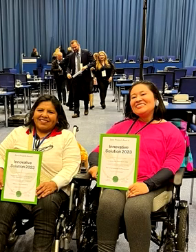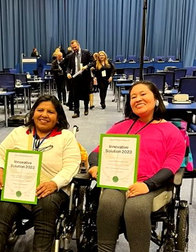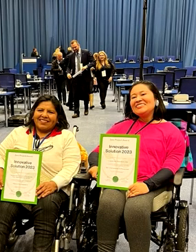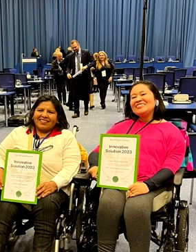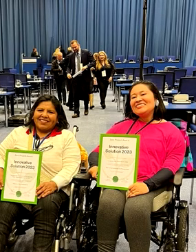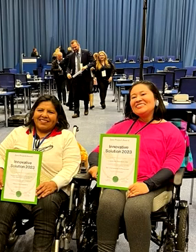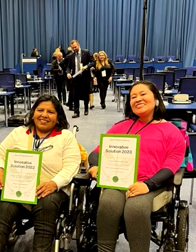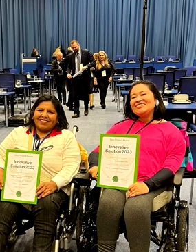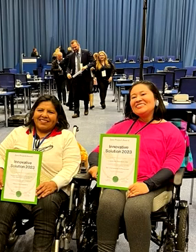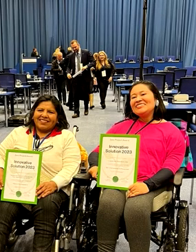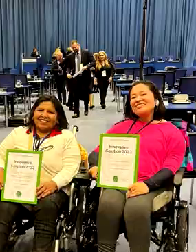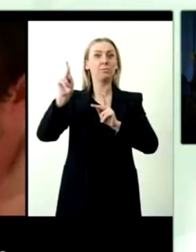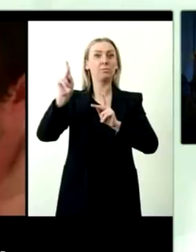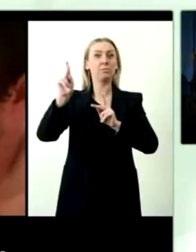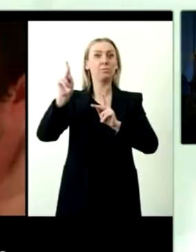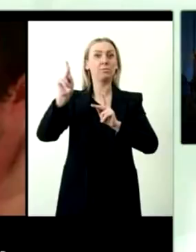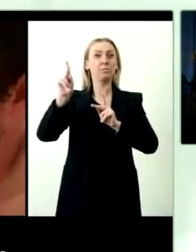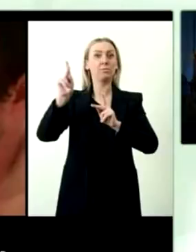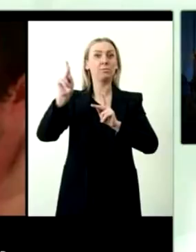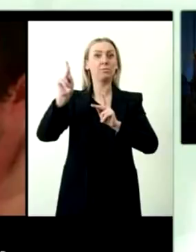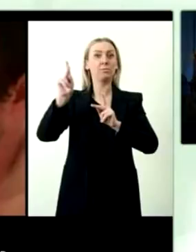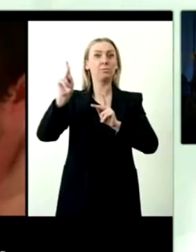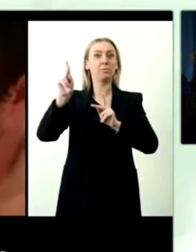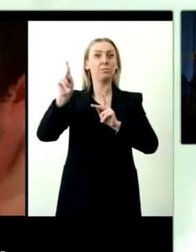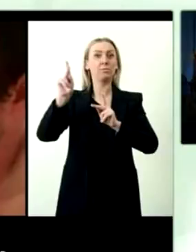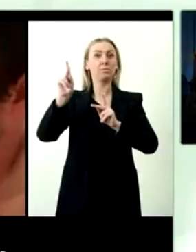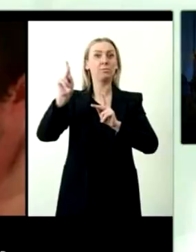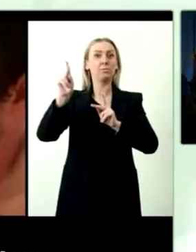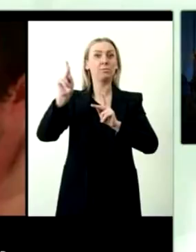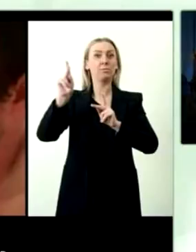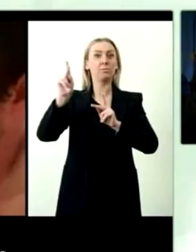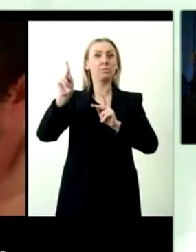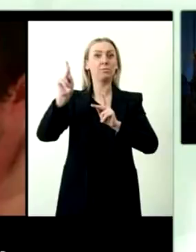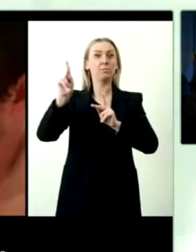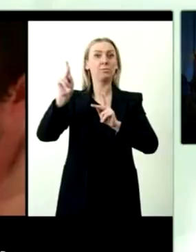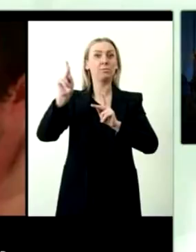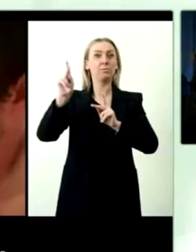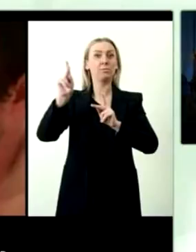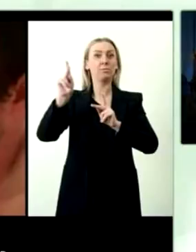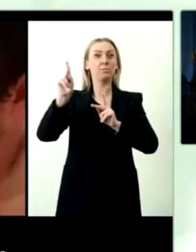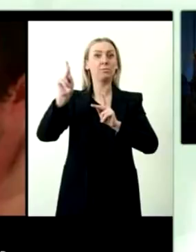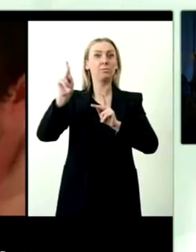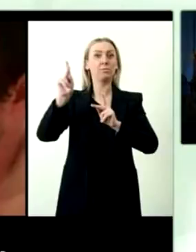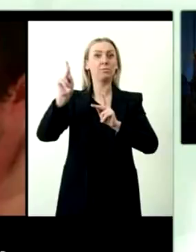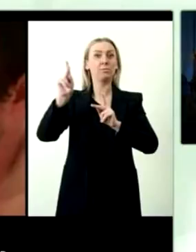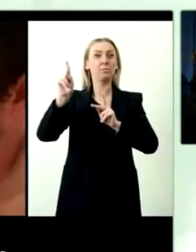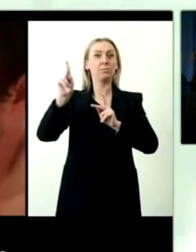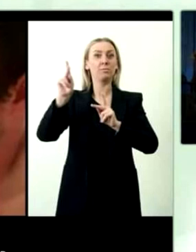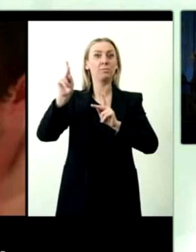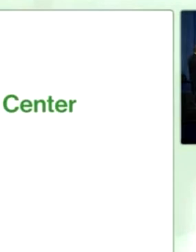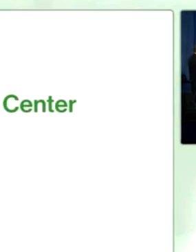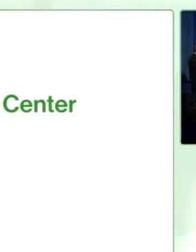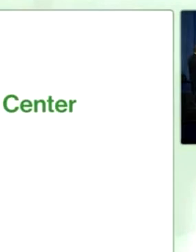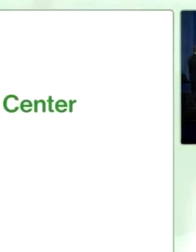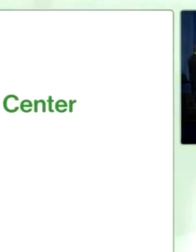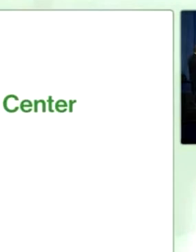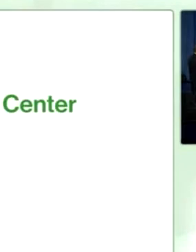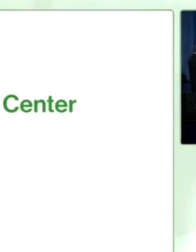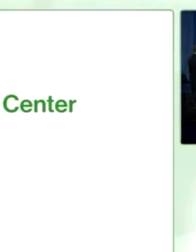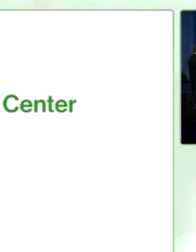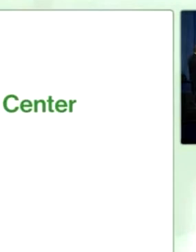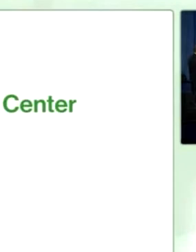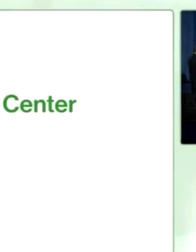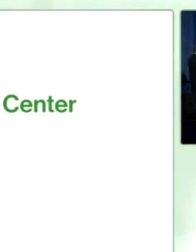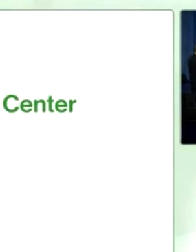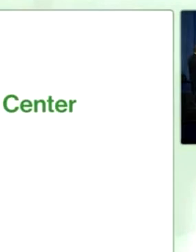representación de la organización un premio por la lucha que se ha dado en la aprobación de la Ley de Autonomía de las Personas con Discapacidad y que permitió la